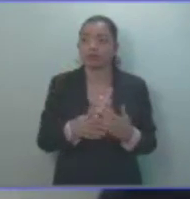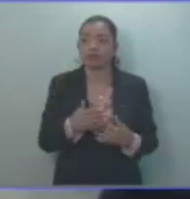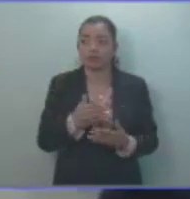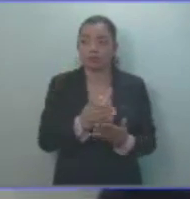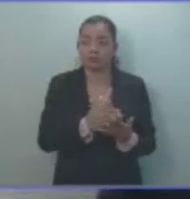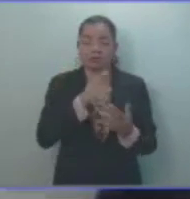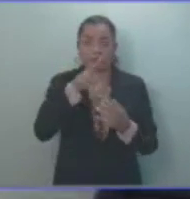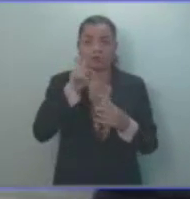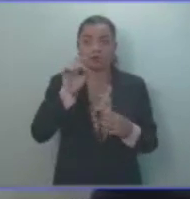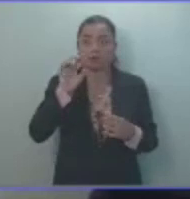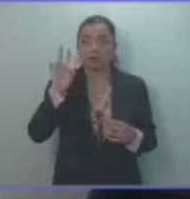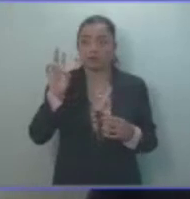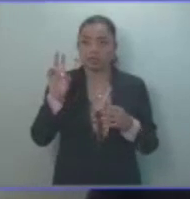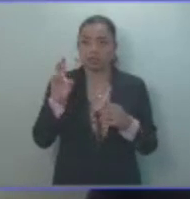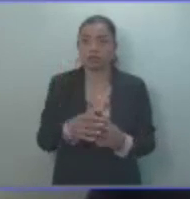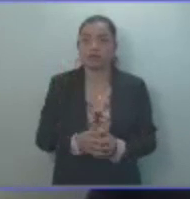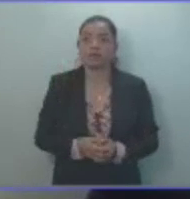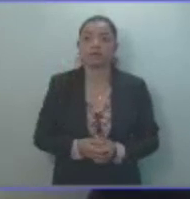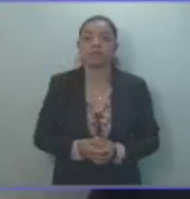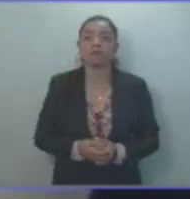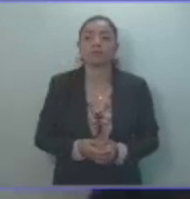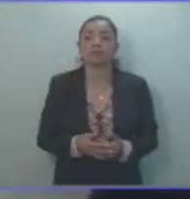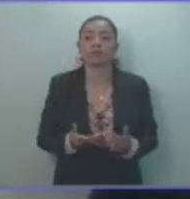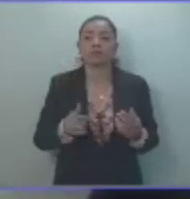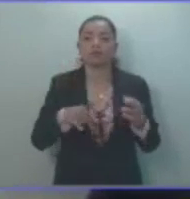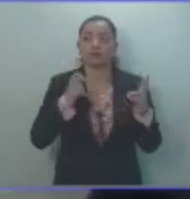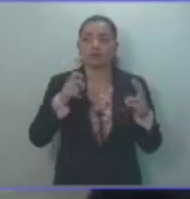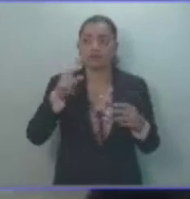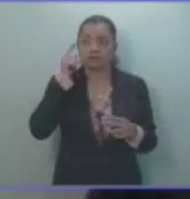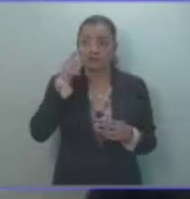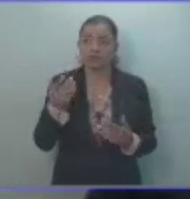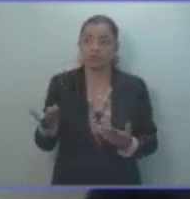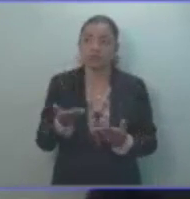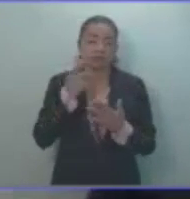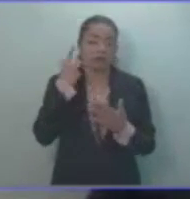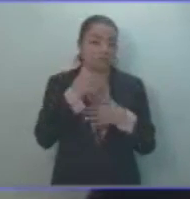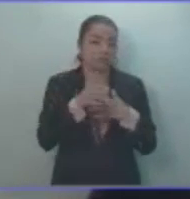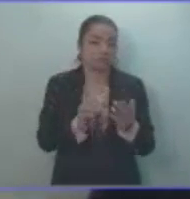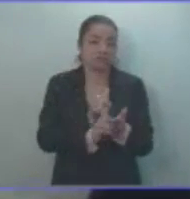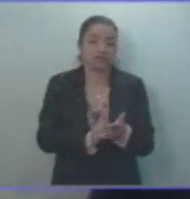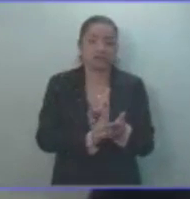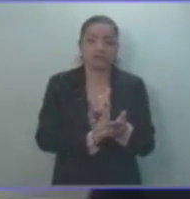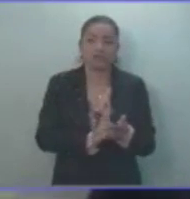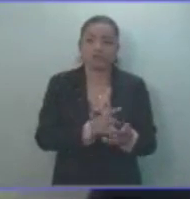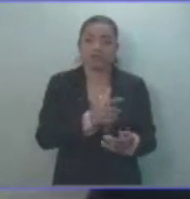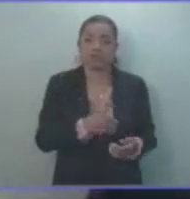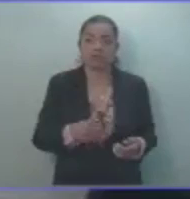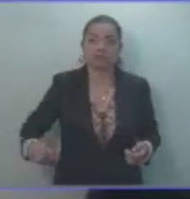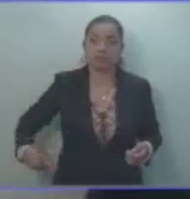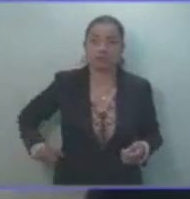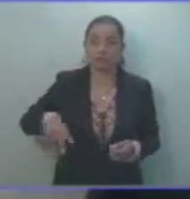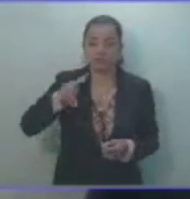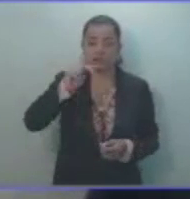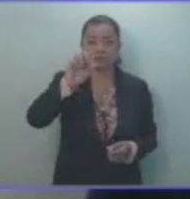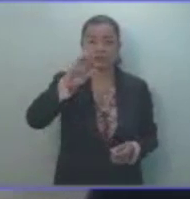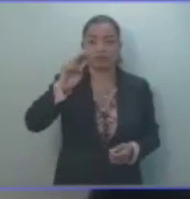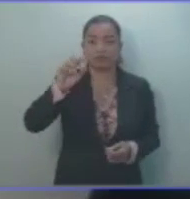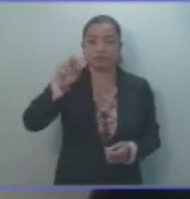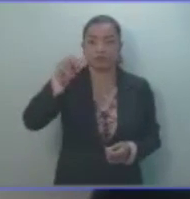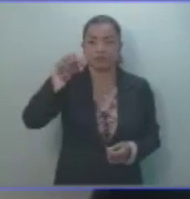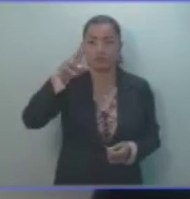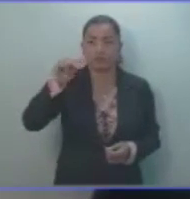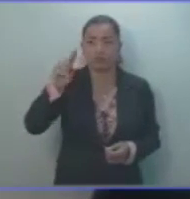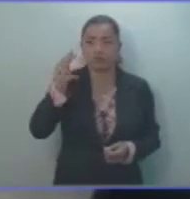39.7. Con respecto al planteamiento que ha hecho el diputado y presidente Norman Quijano,